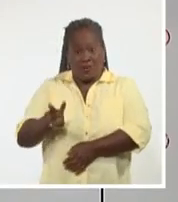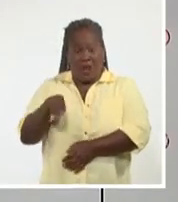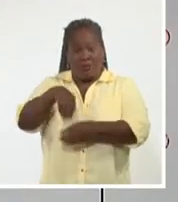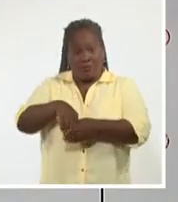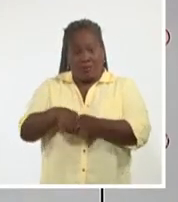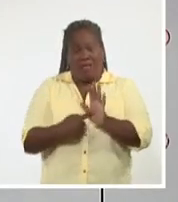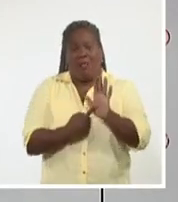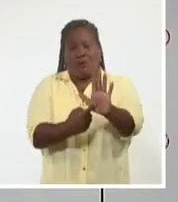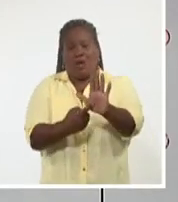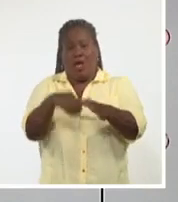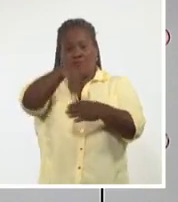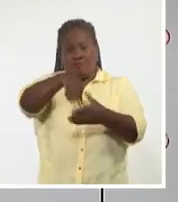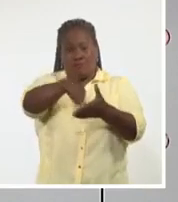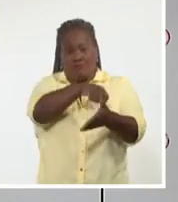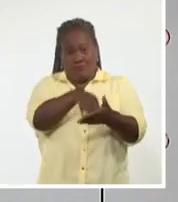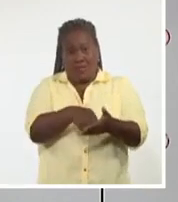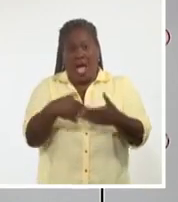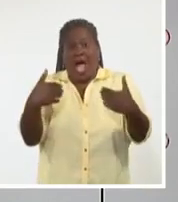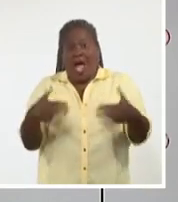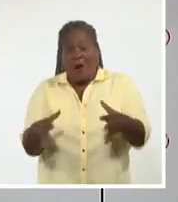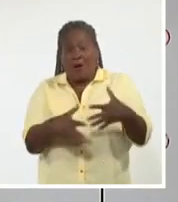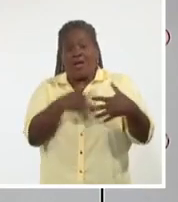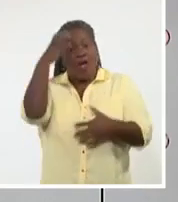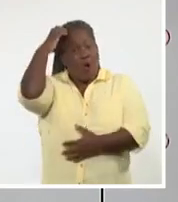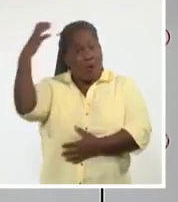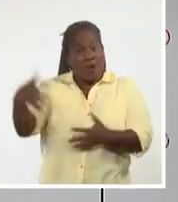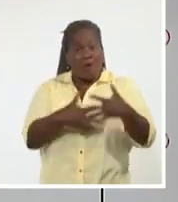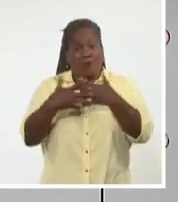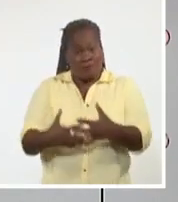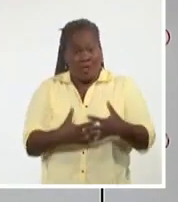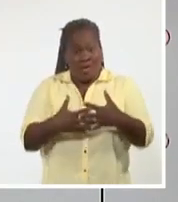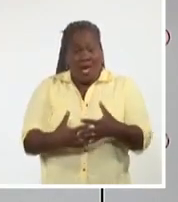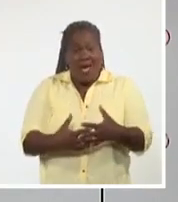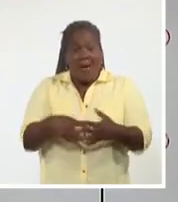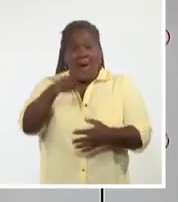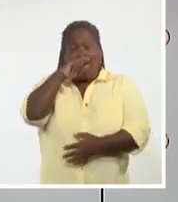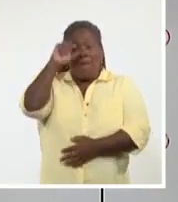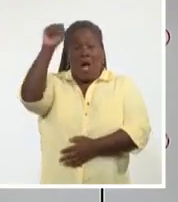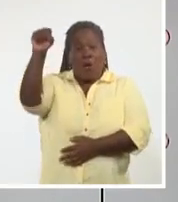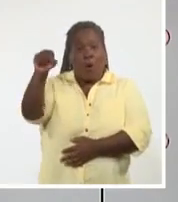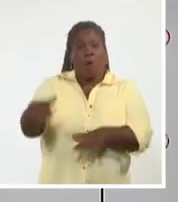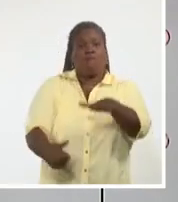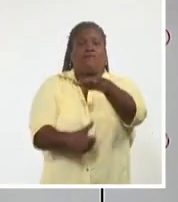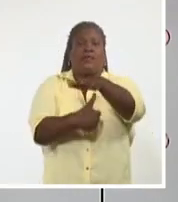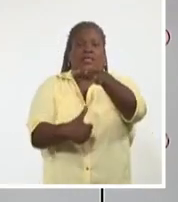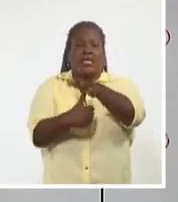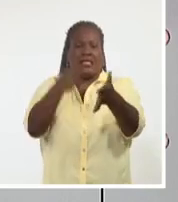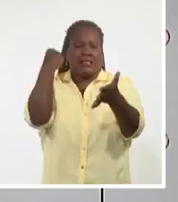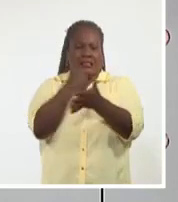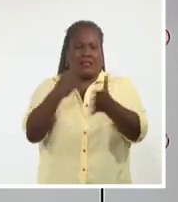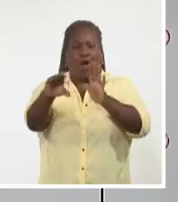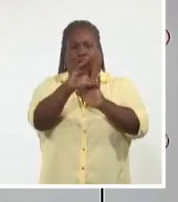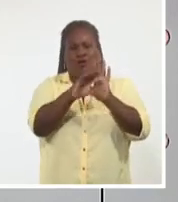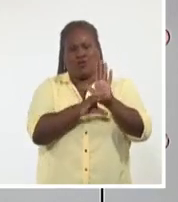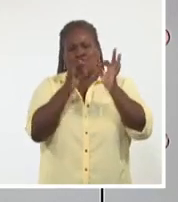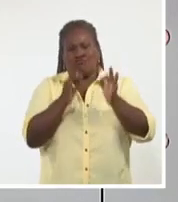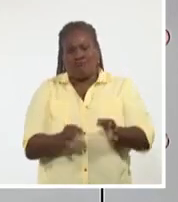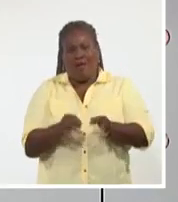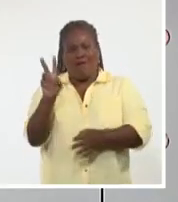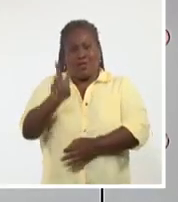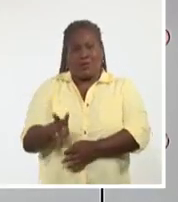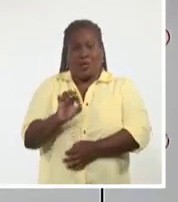a la administración bailén no le guste nicolás maduro es el presidente constitucional de venezuela y como si ya esa no fuera una